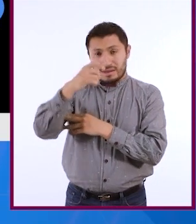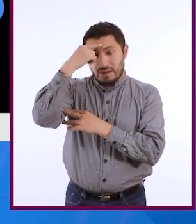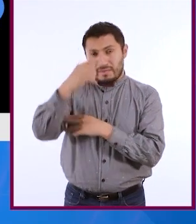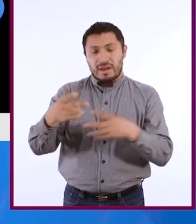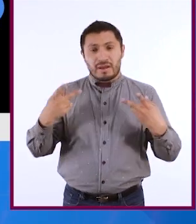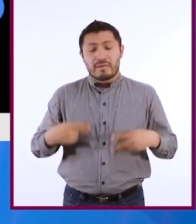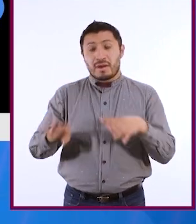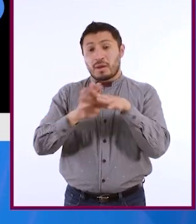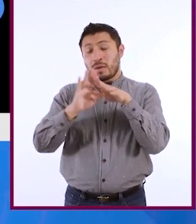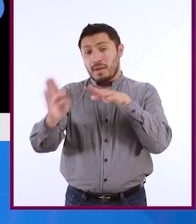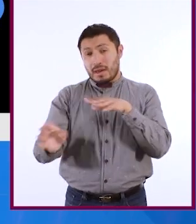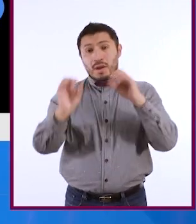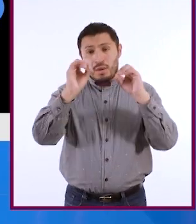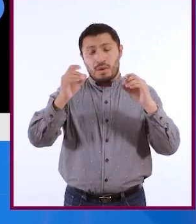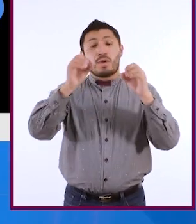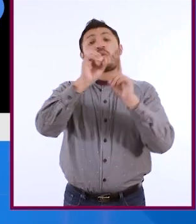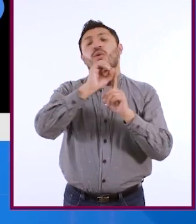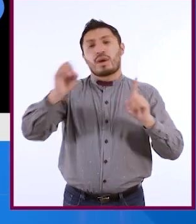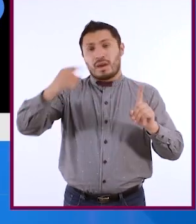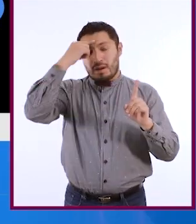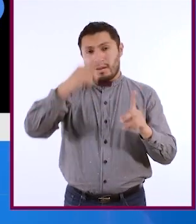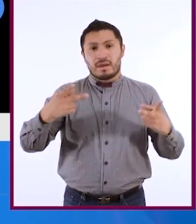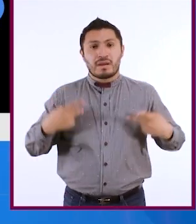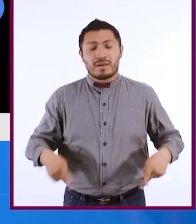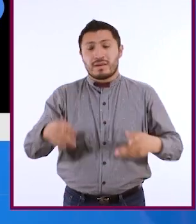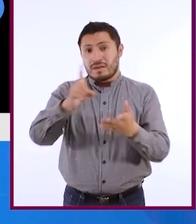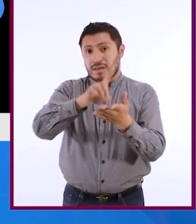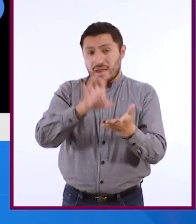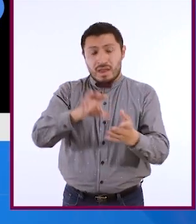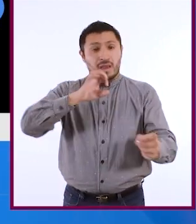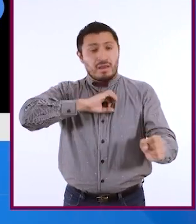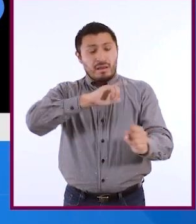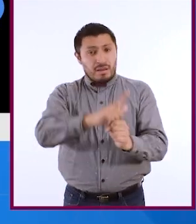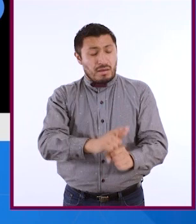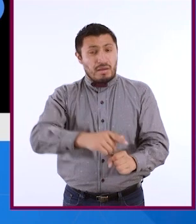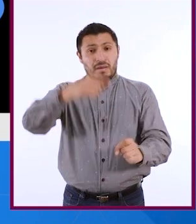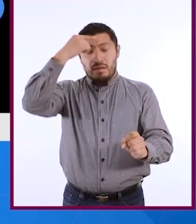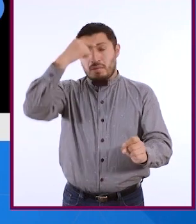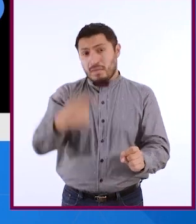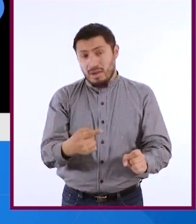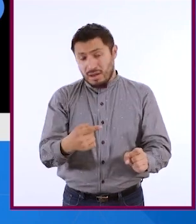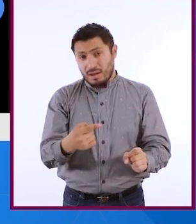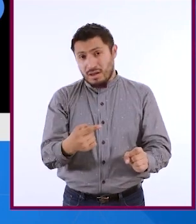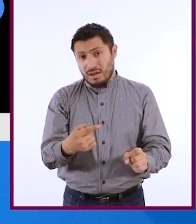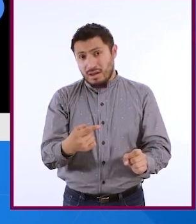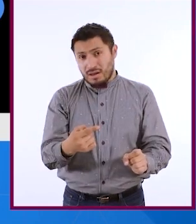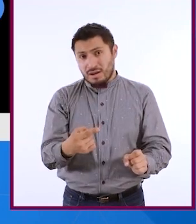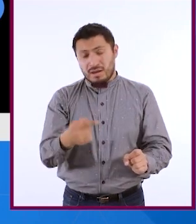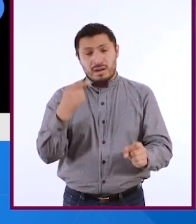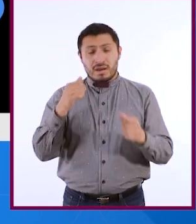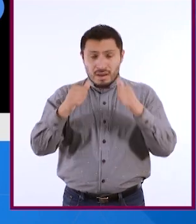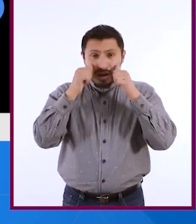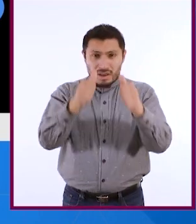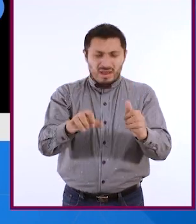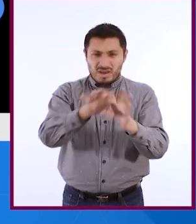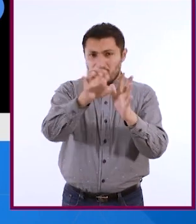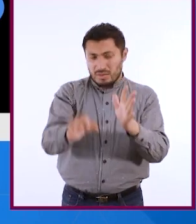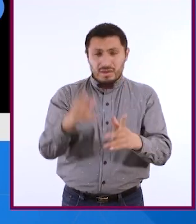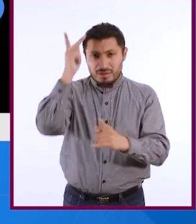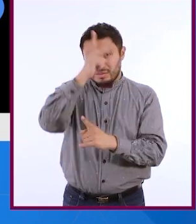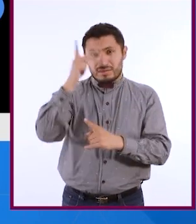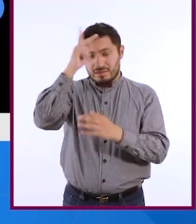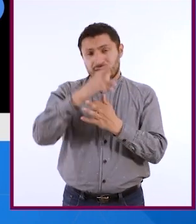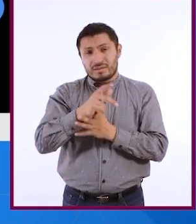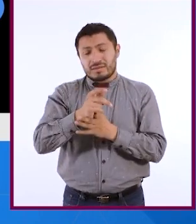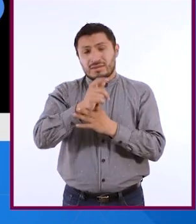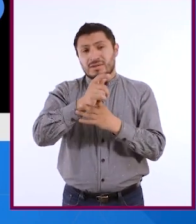las organizaciones para personas con discapacidad específicamente orientadas a darles atención, por ejemplo, psicológica psicológica